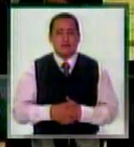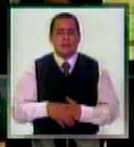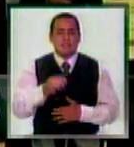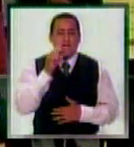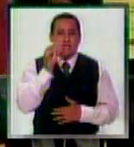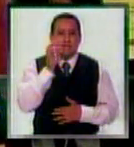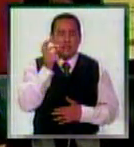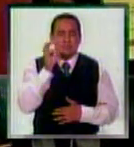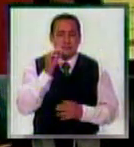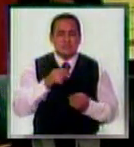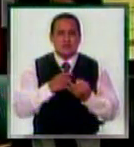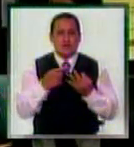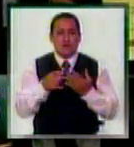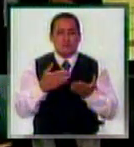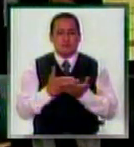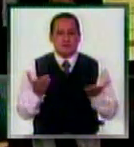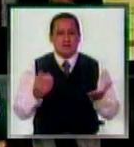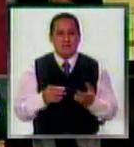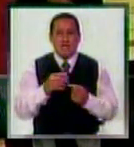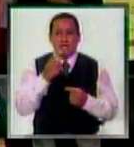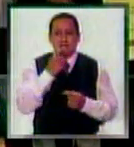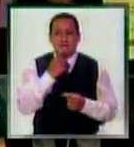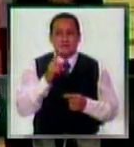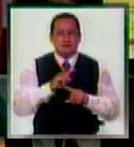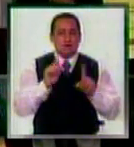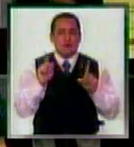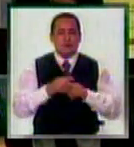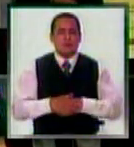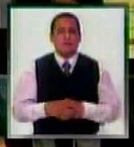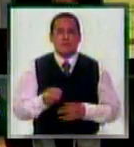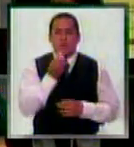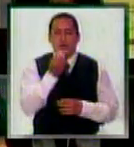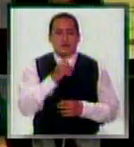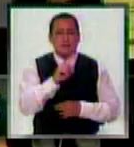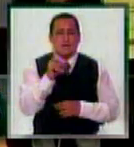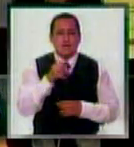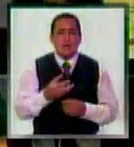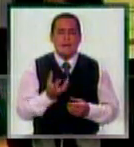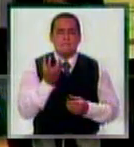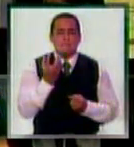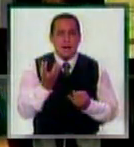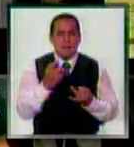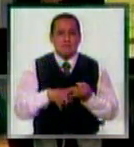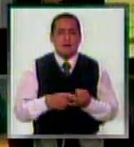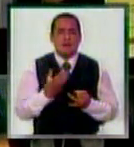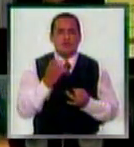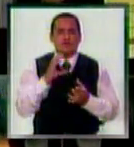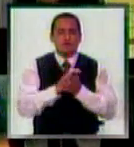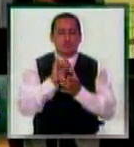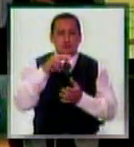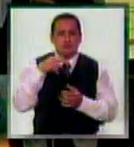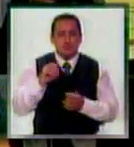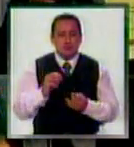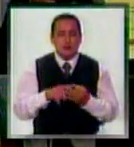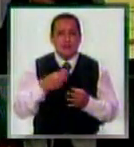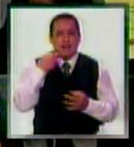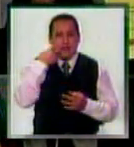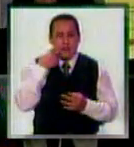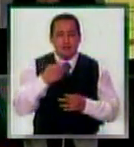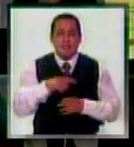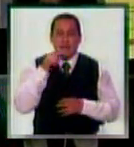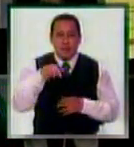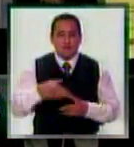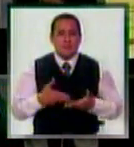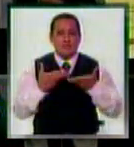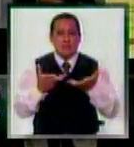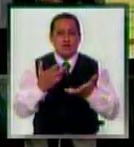Chicles, esas cosas que traen, están trayendo ustedes chicles, caramelos, pero no le están dando papa, chuño, carne. Eso es lo que hay que